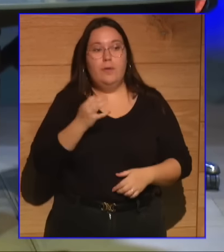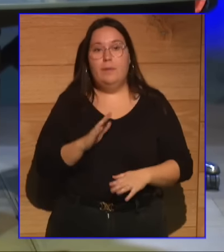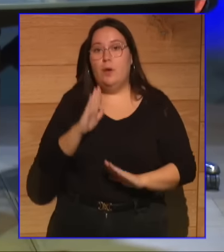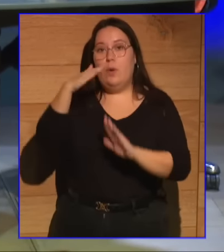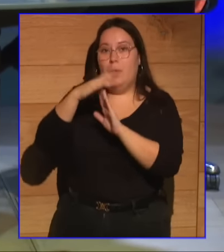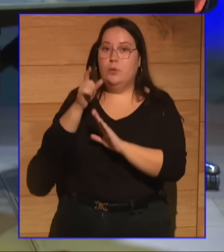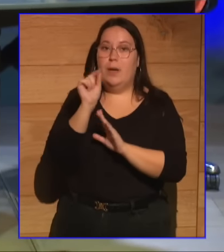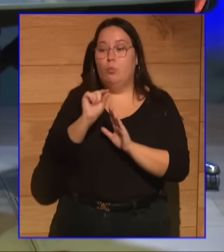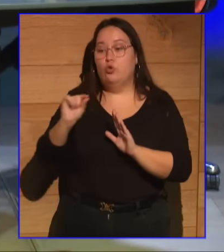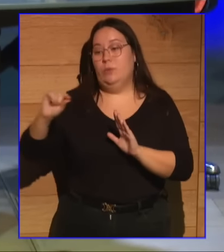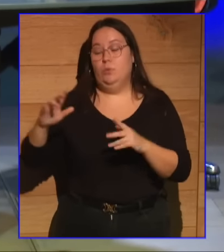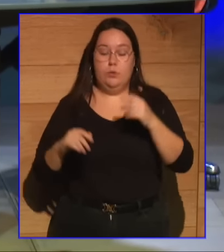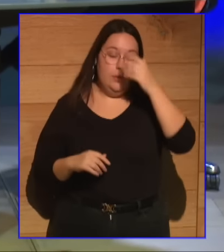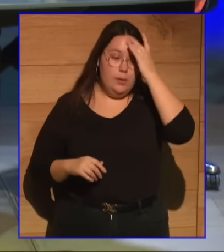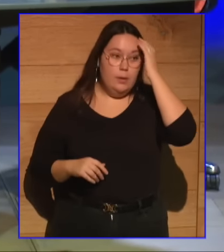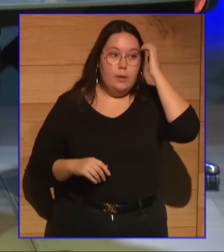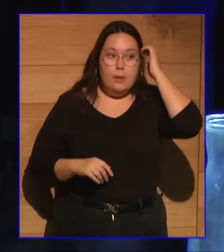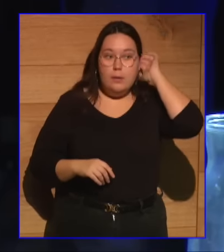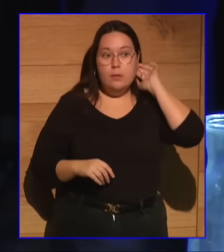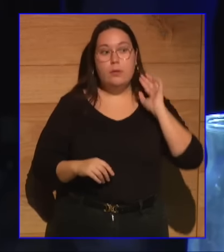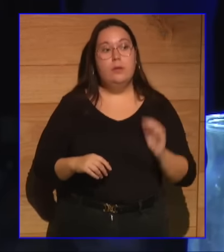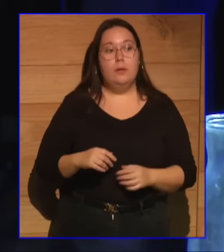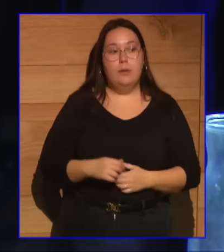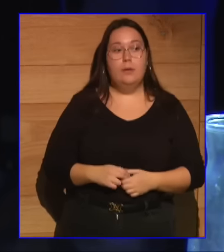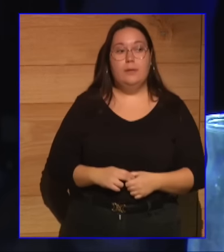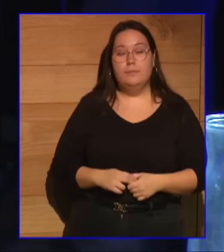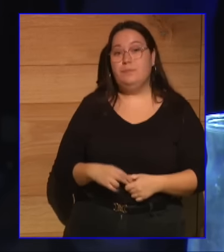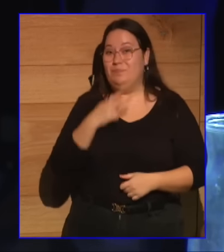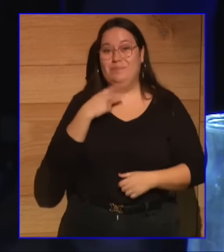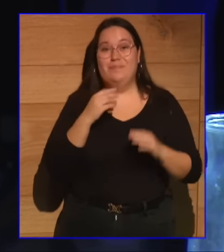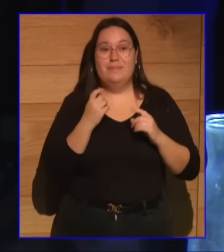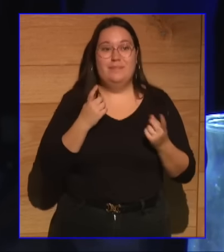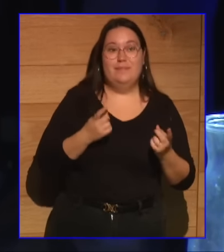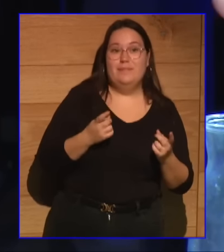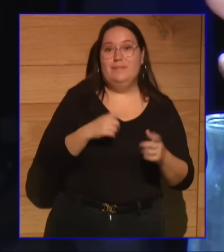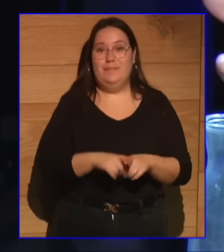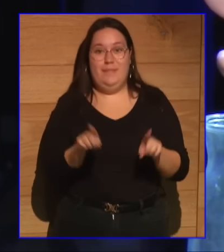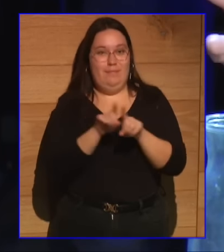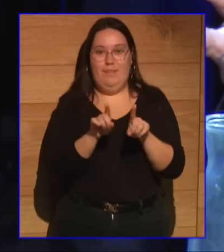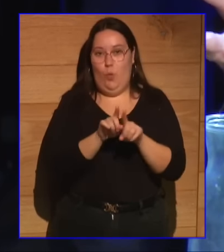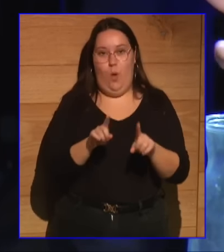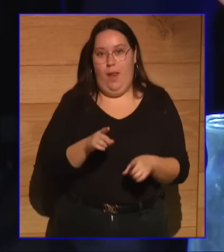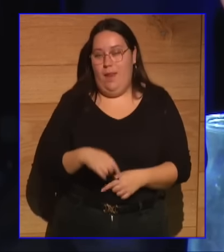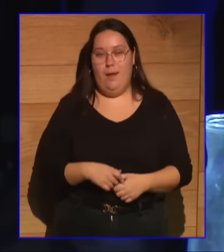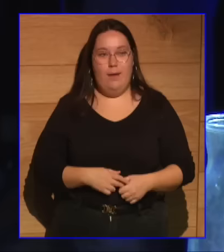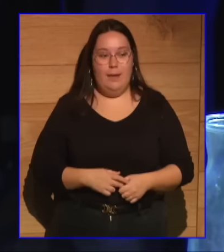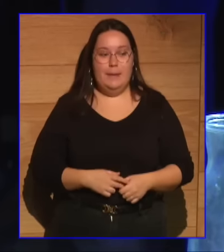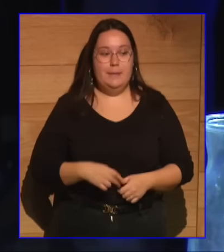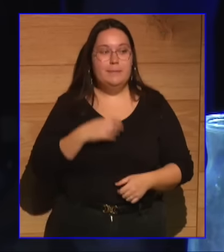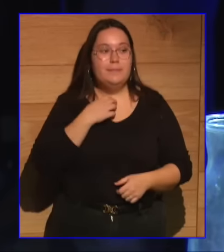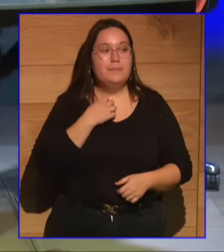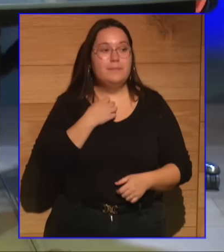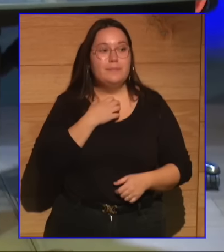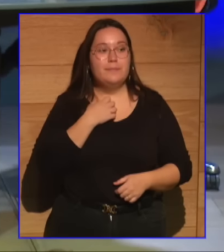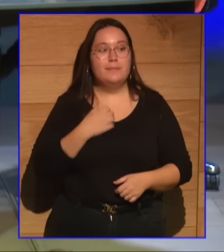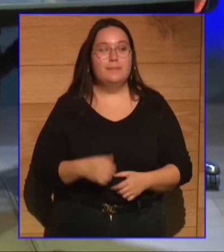los puntos suspensivos. Mejor la primera que la segunda, si exceptuamos William Mafonga. O haber dicho un etcétera. Está haciendo el